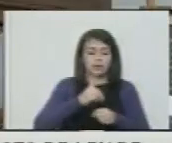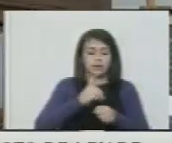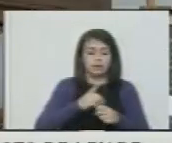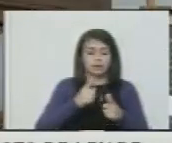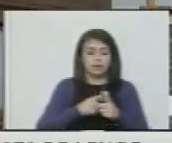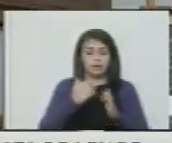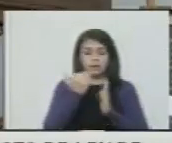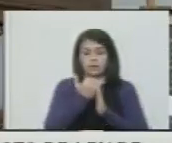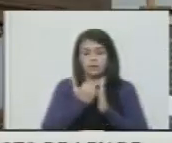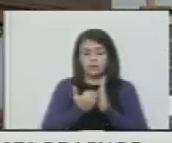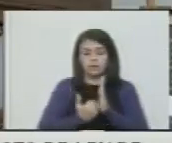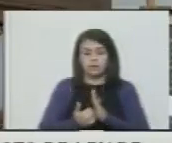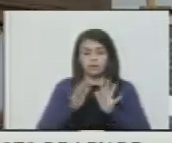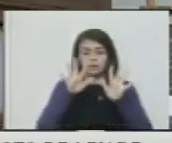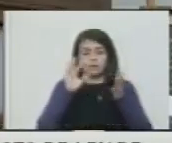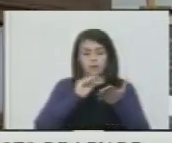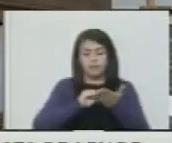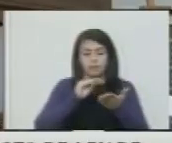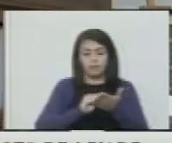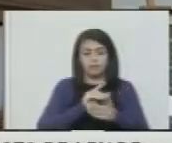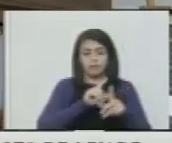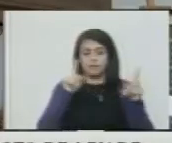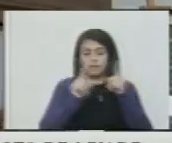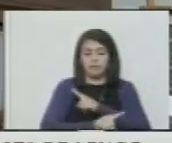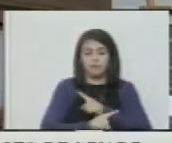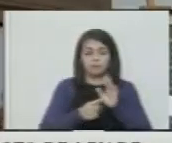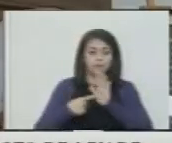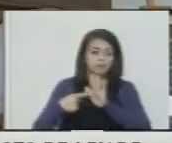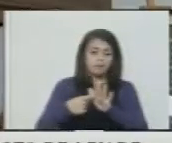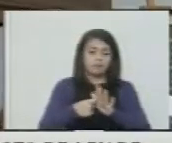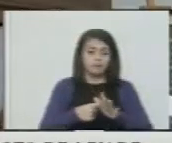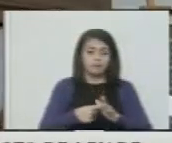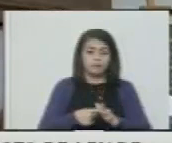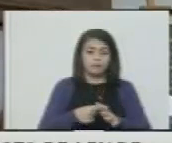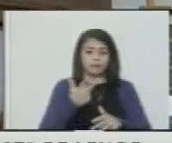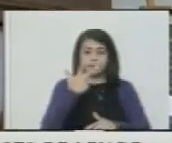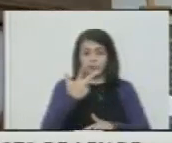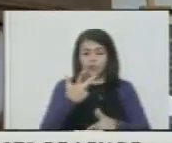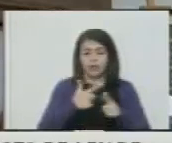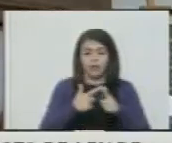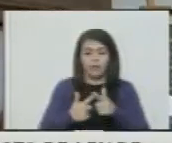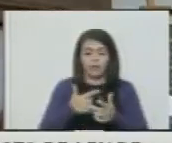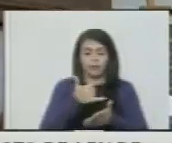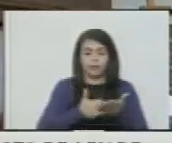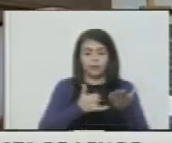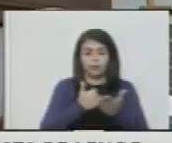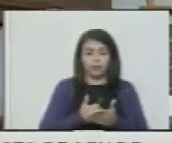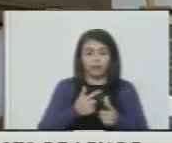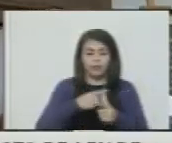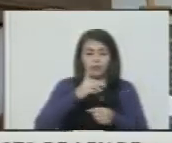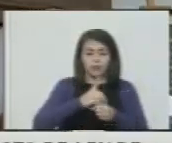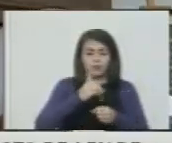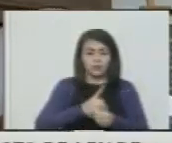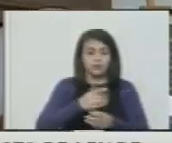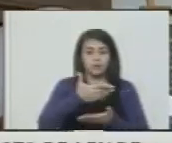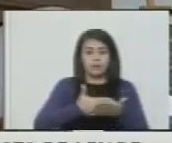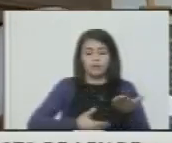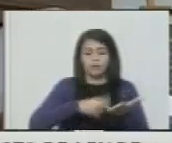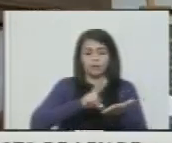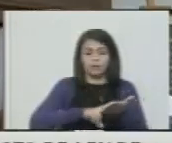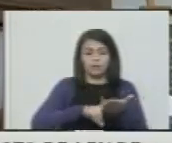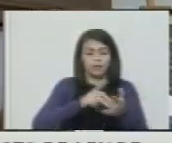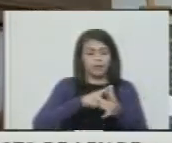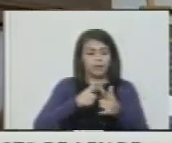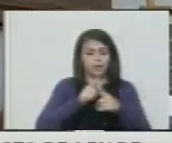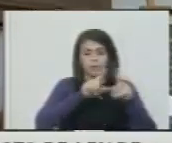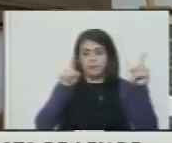en el registro de agente, 10 veces el tipo de cambio de referencia. 3. Por la inscripción en el registro de corredor